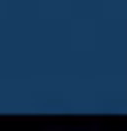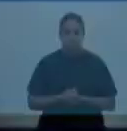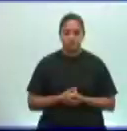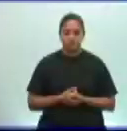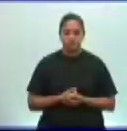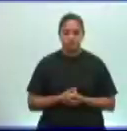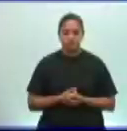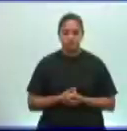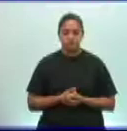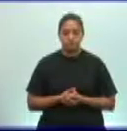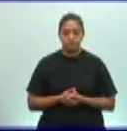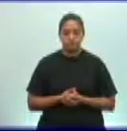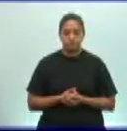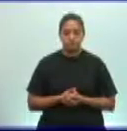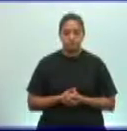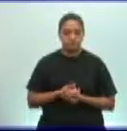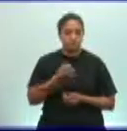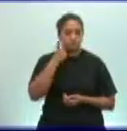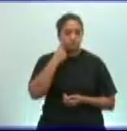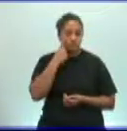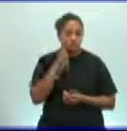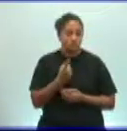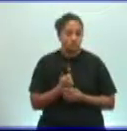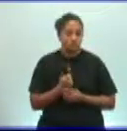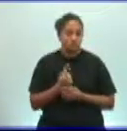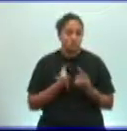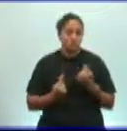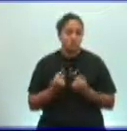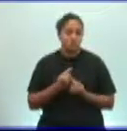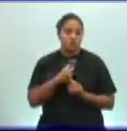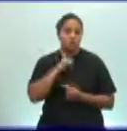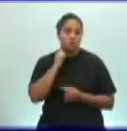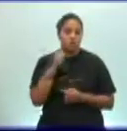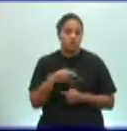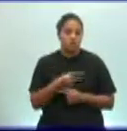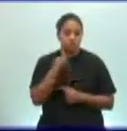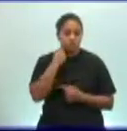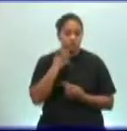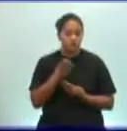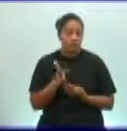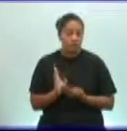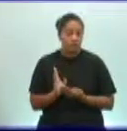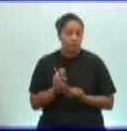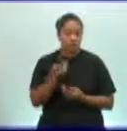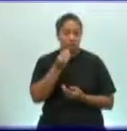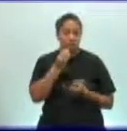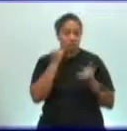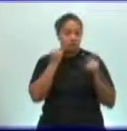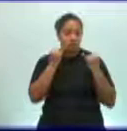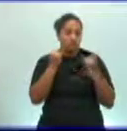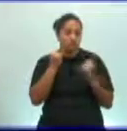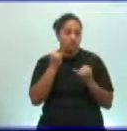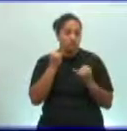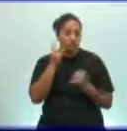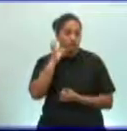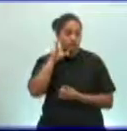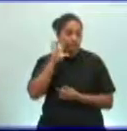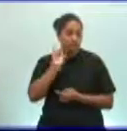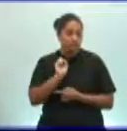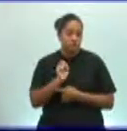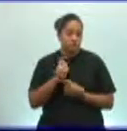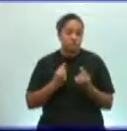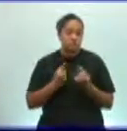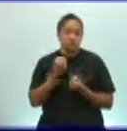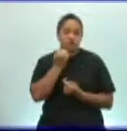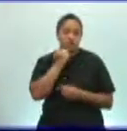Vamos entonces a conocer algunos ejemplos que le presentamos para que identifiquen, para que conozcan algo más sobre las